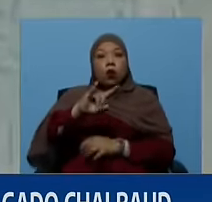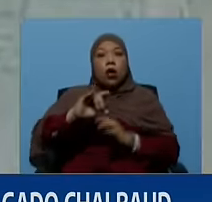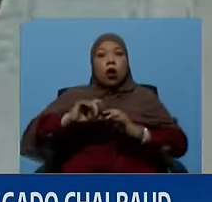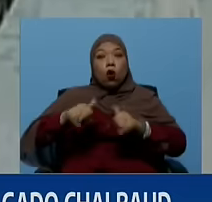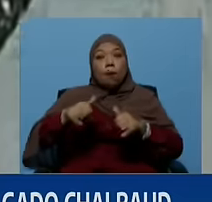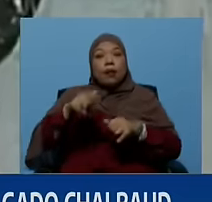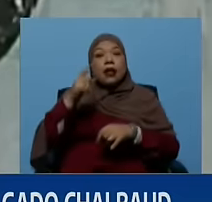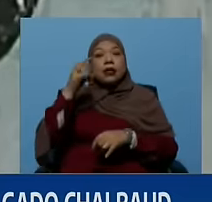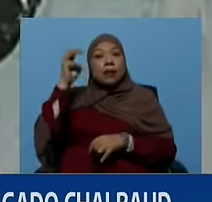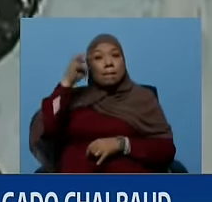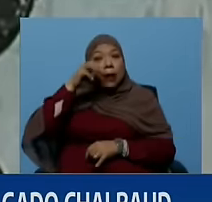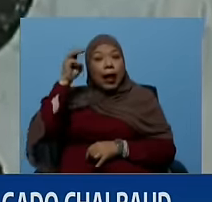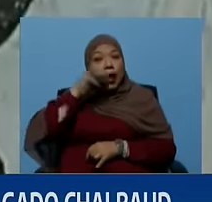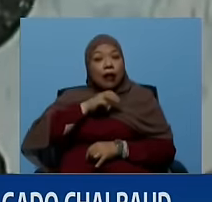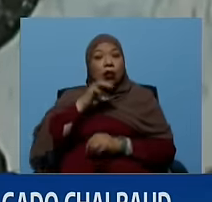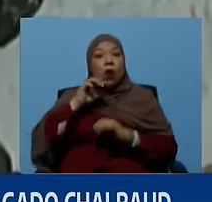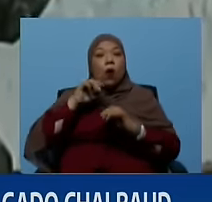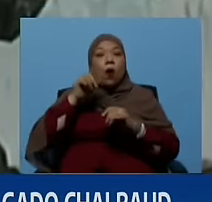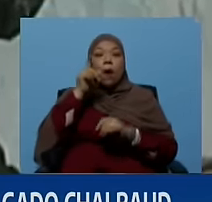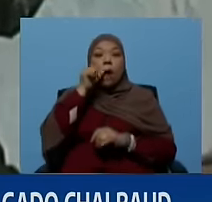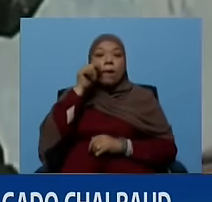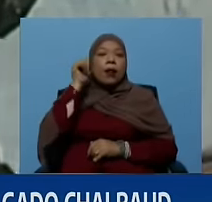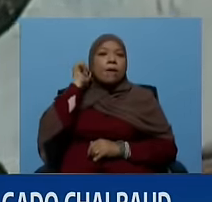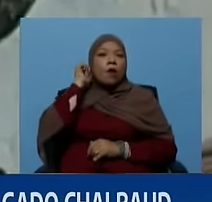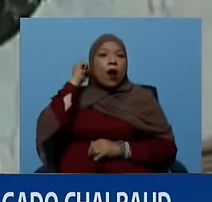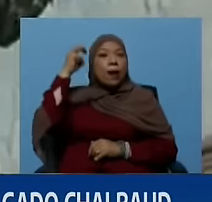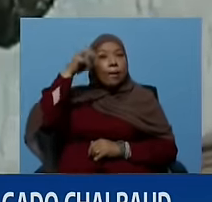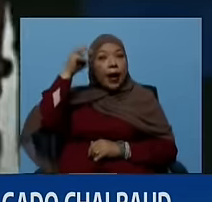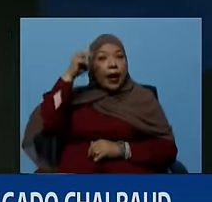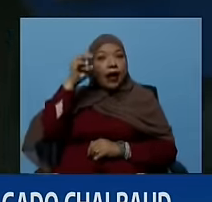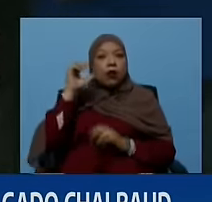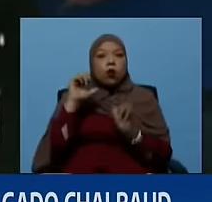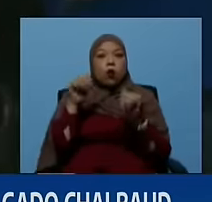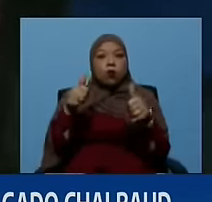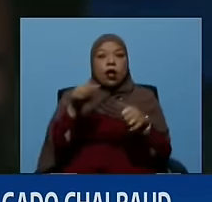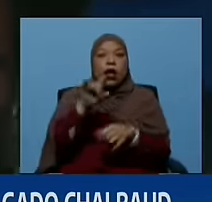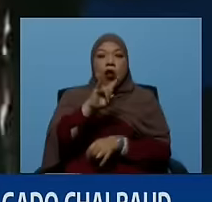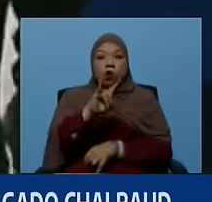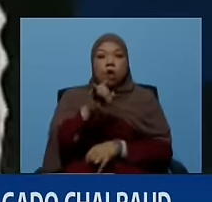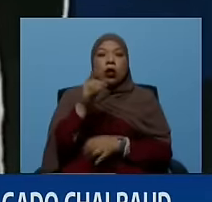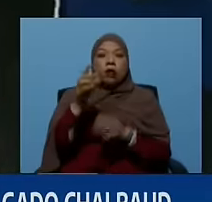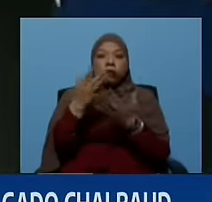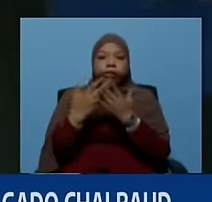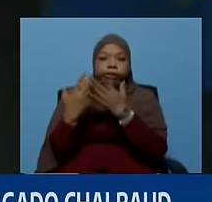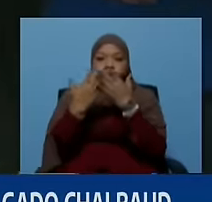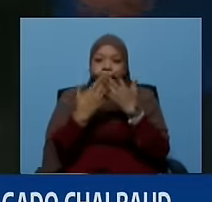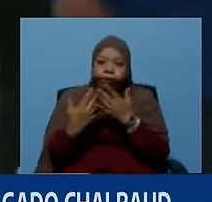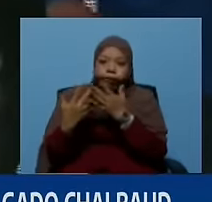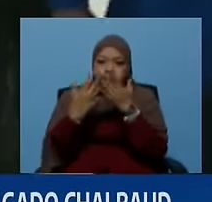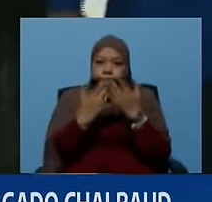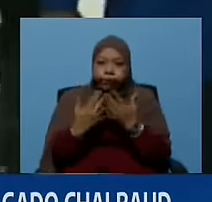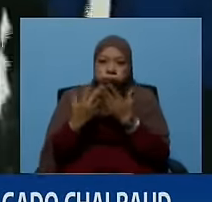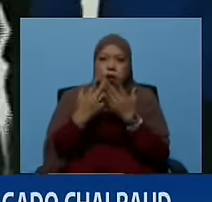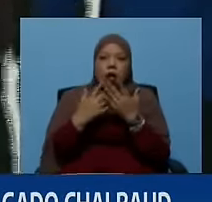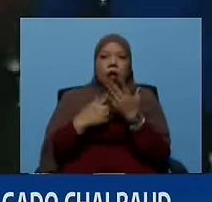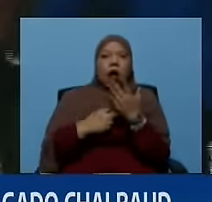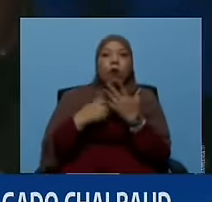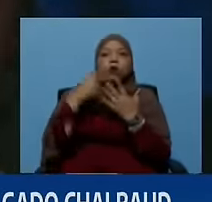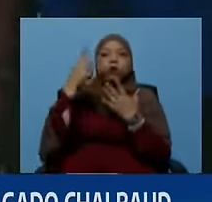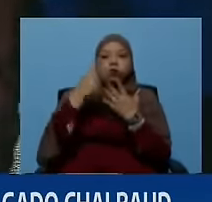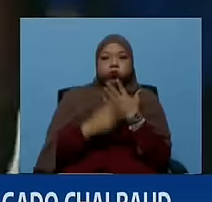de nuestros maestros nuestras maestras en lo que es toda la programación para este mes para